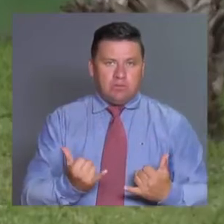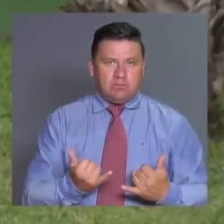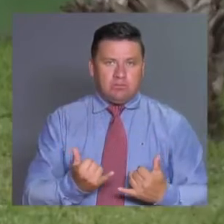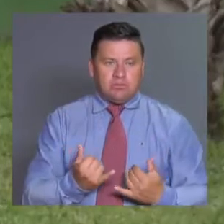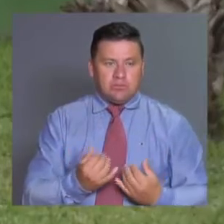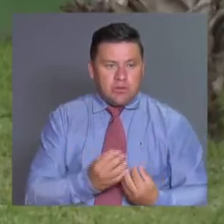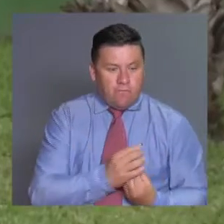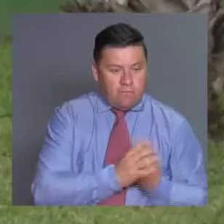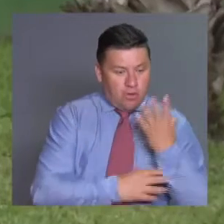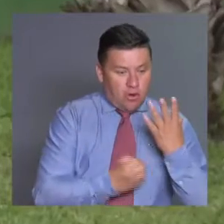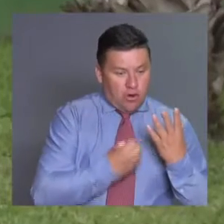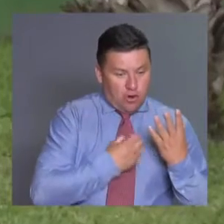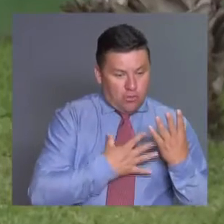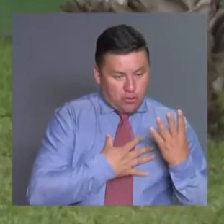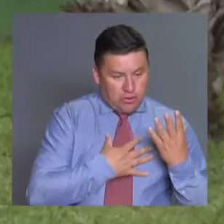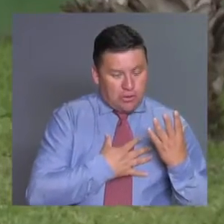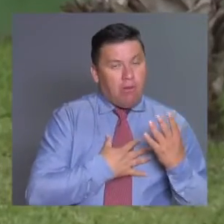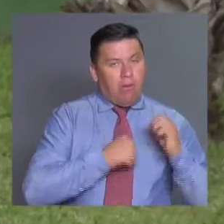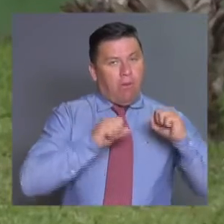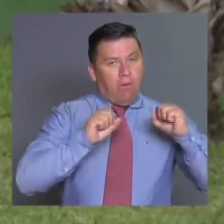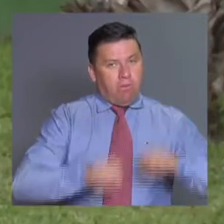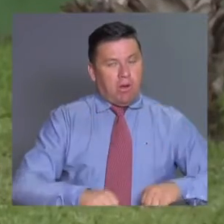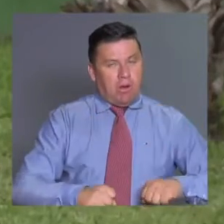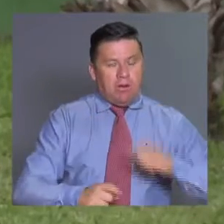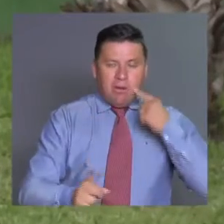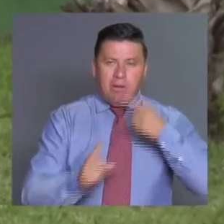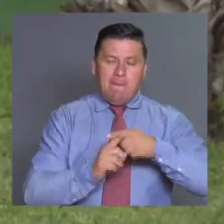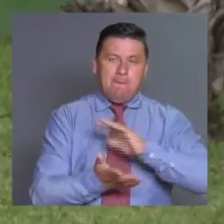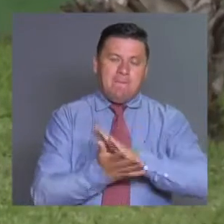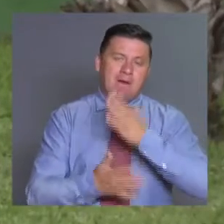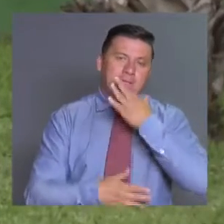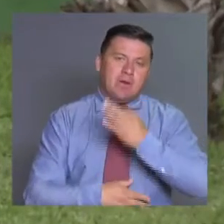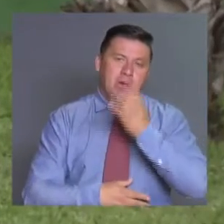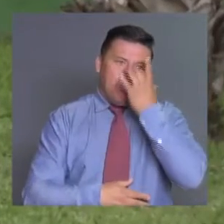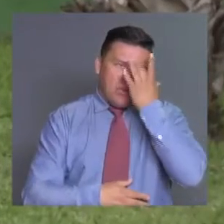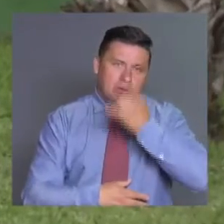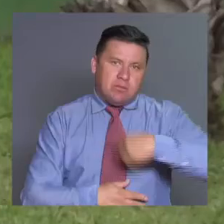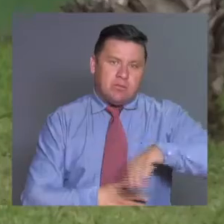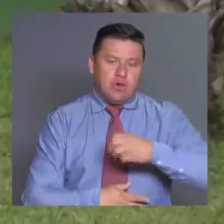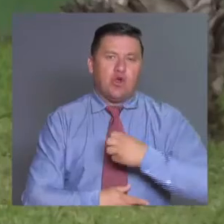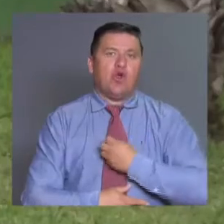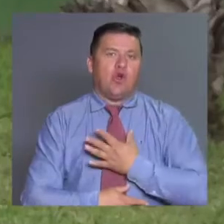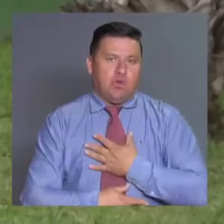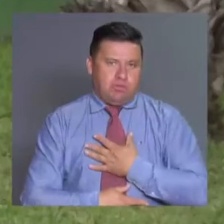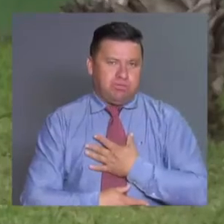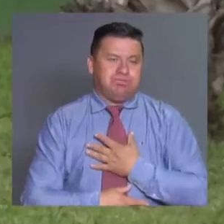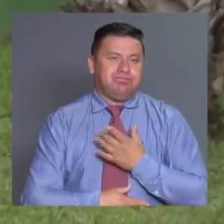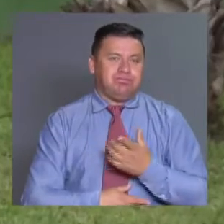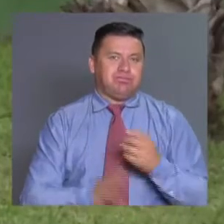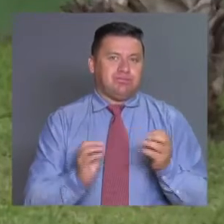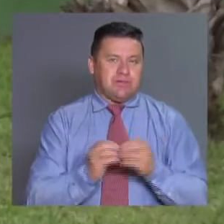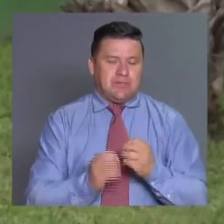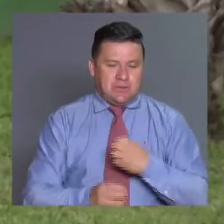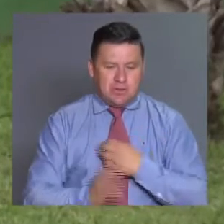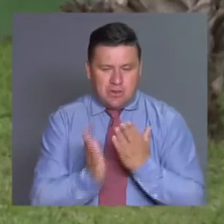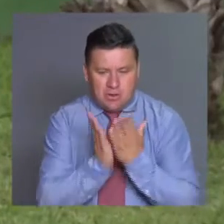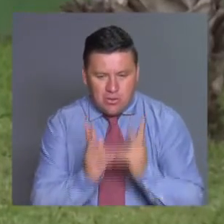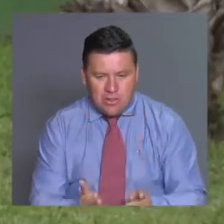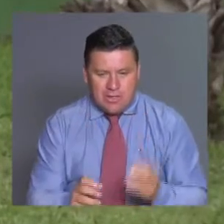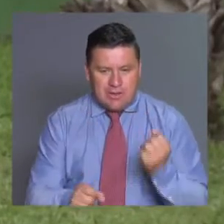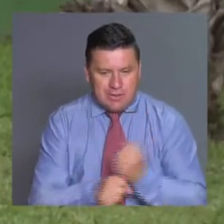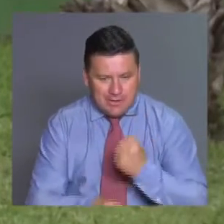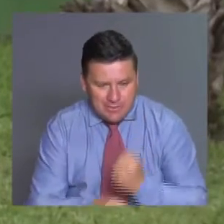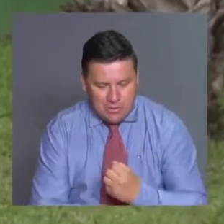florecen las oportunidades se puede dar una paz verdadera porque porque las oportunidades son eso la oportunidad de estudiar de